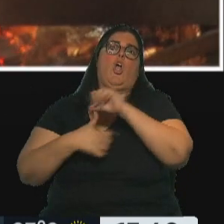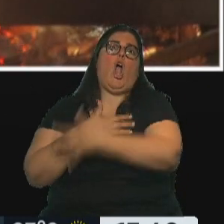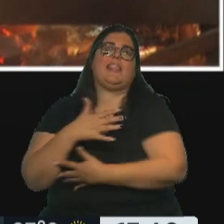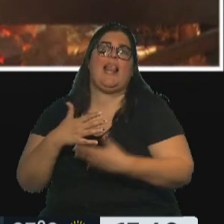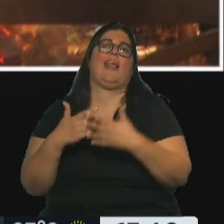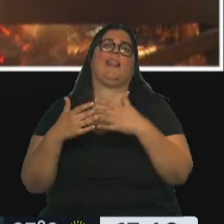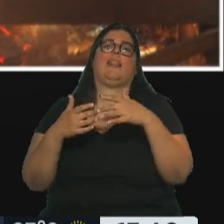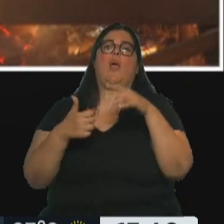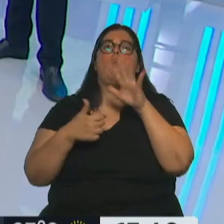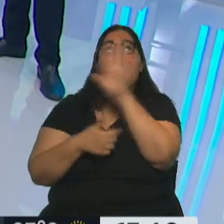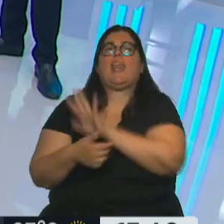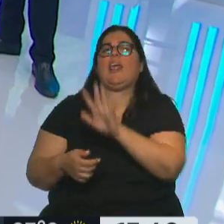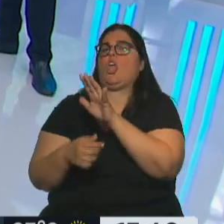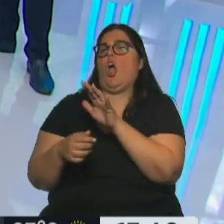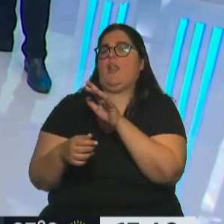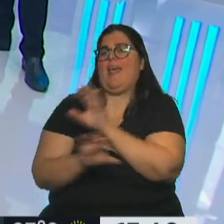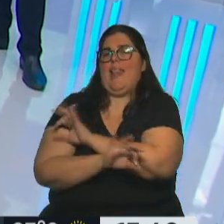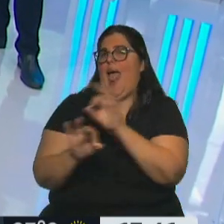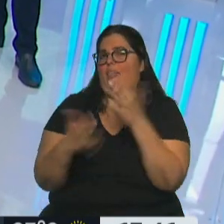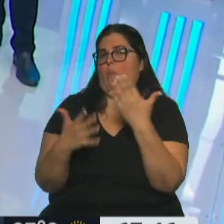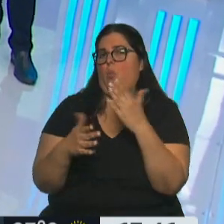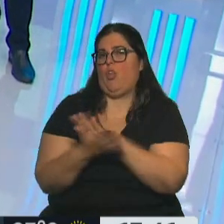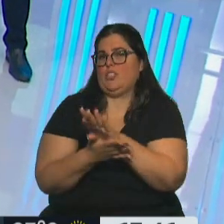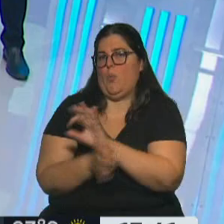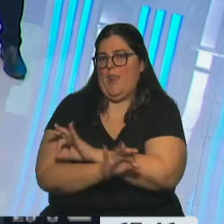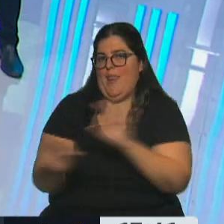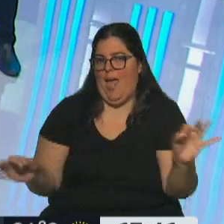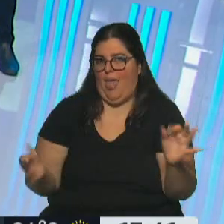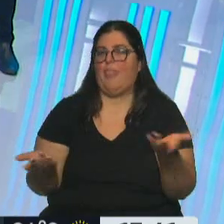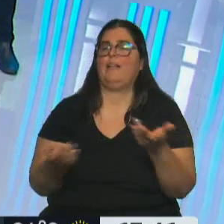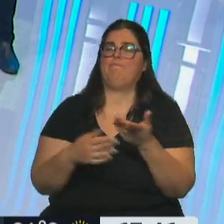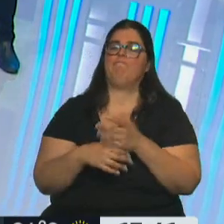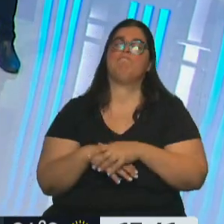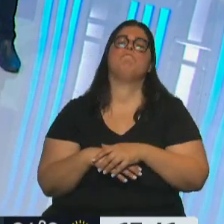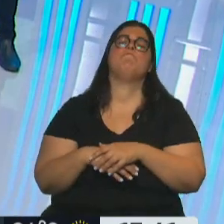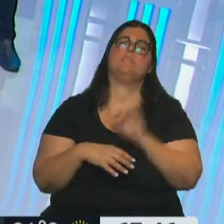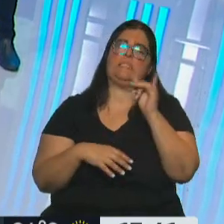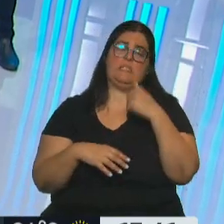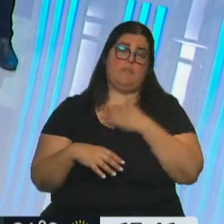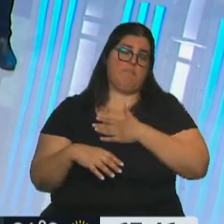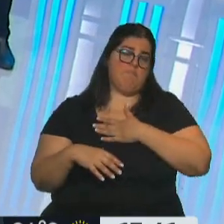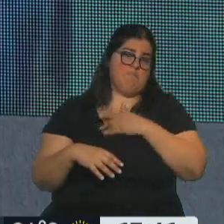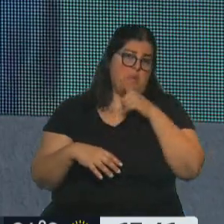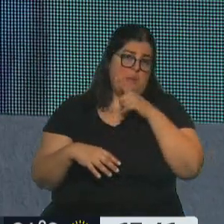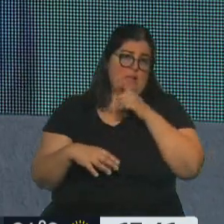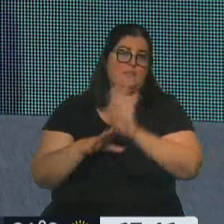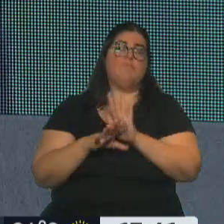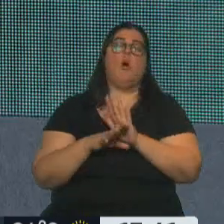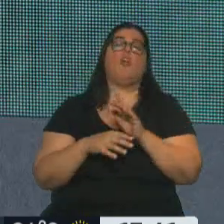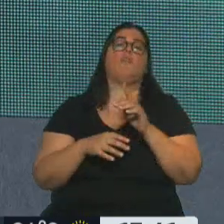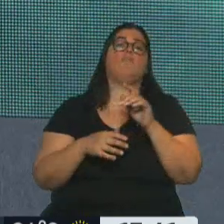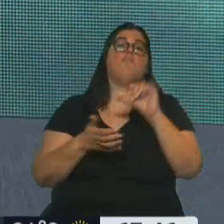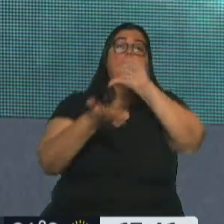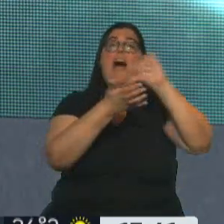supuesto, nadie ha podido solucionar nada importante, ¿no? Sí, a ver, me parece a mí que si a todos los países de la